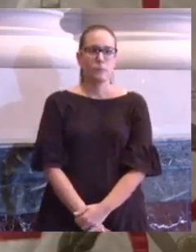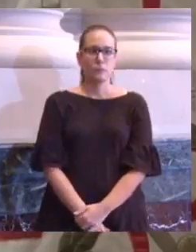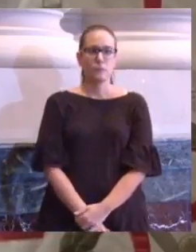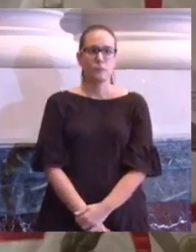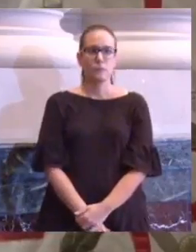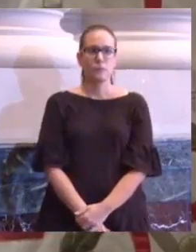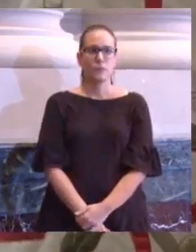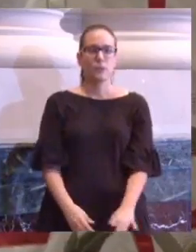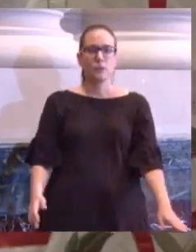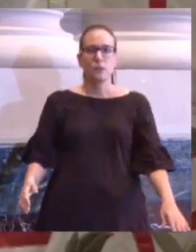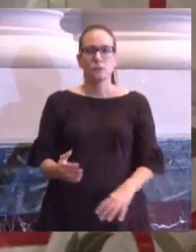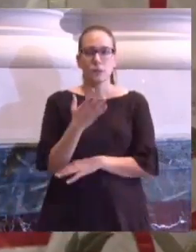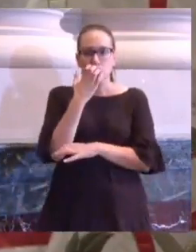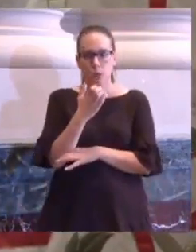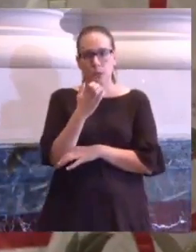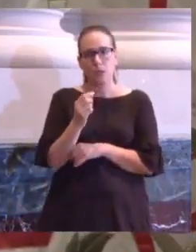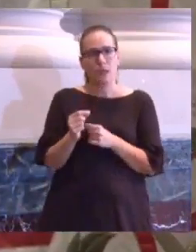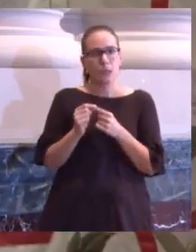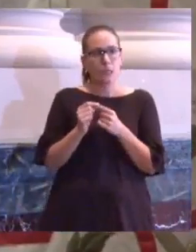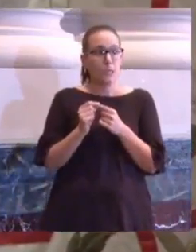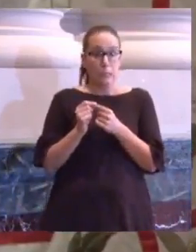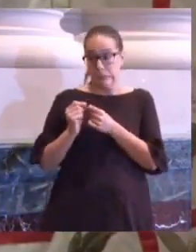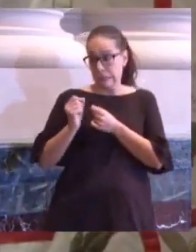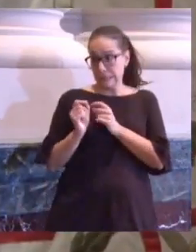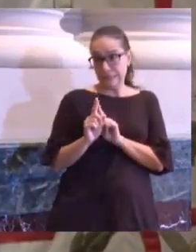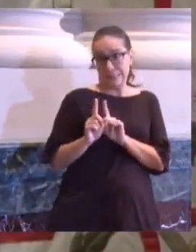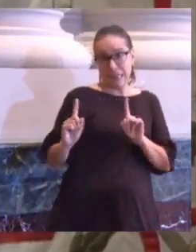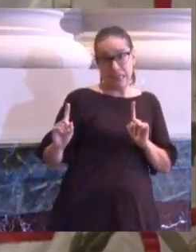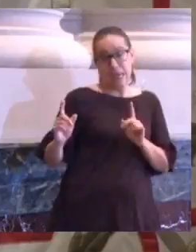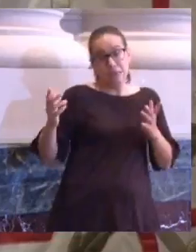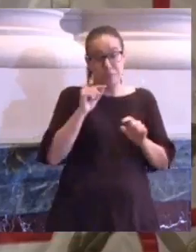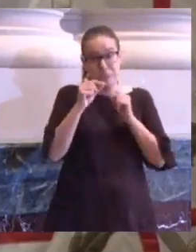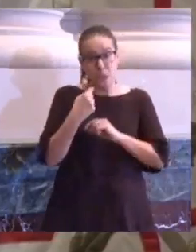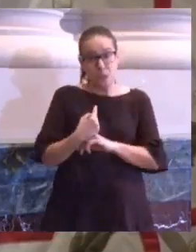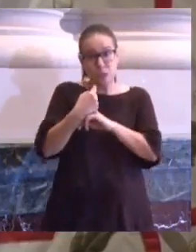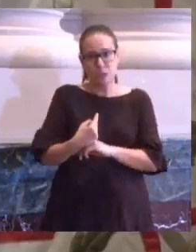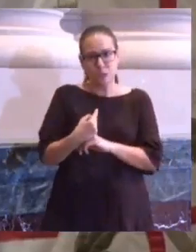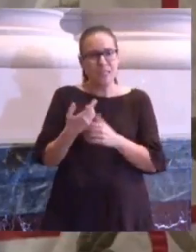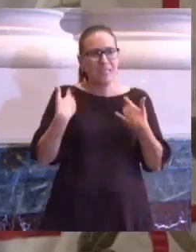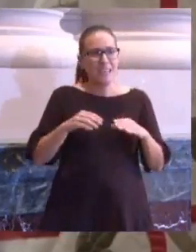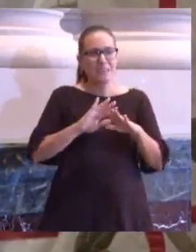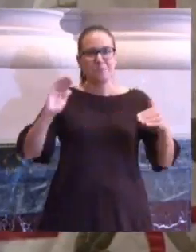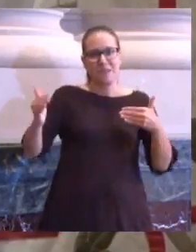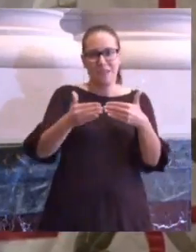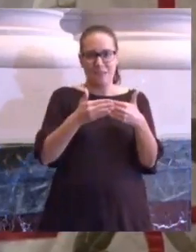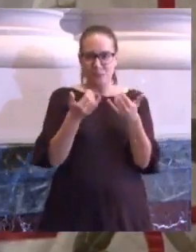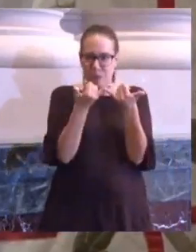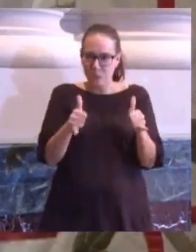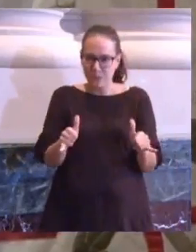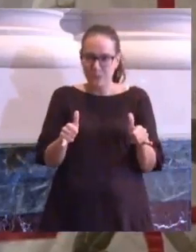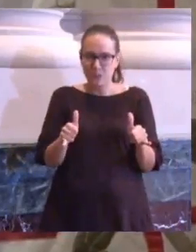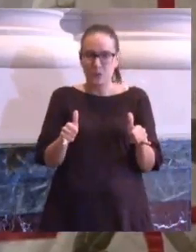Con la sobriedad y la distancia a la que nos empuja el dichoso virus, clausuramos el acto sin